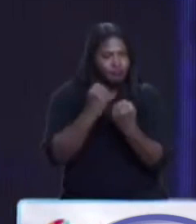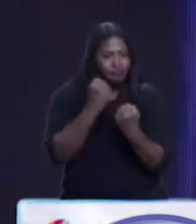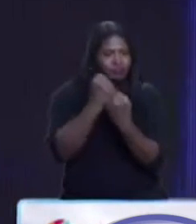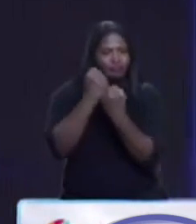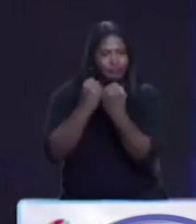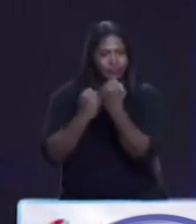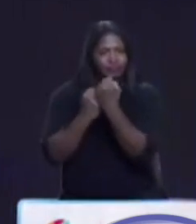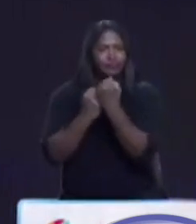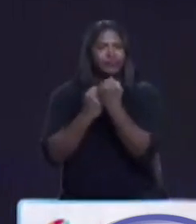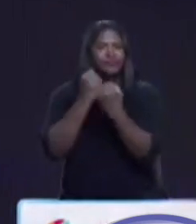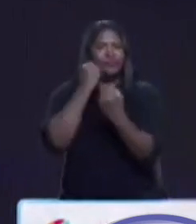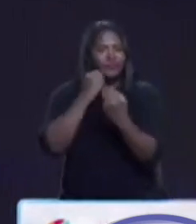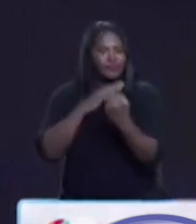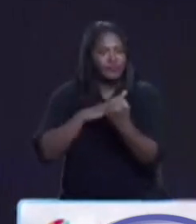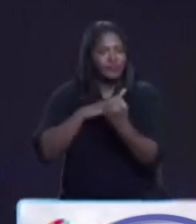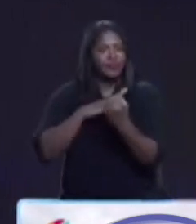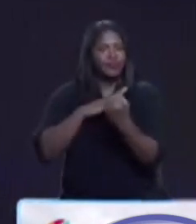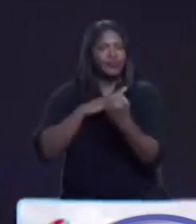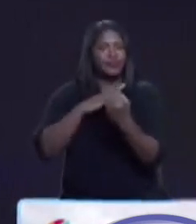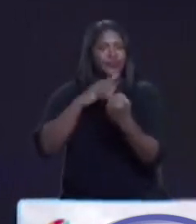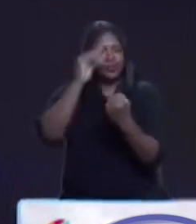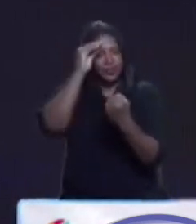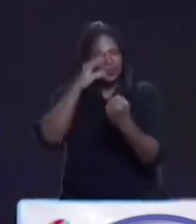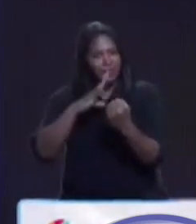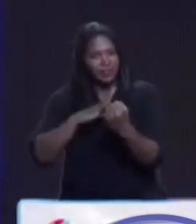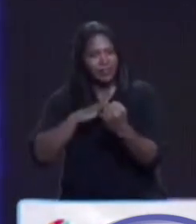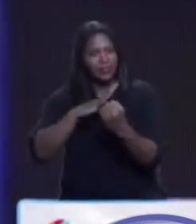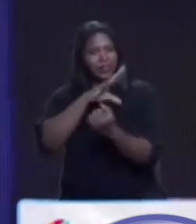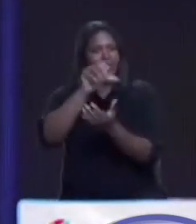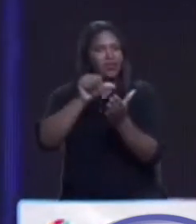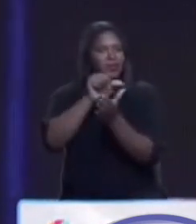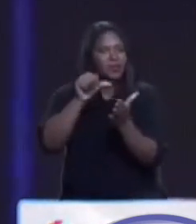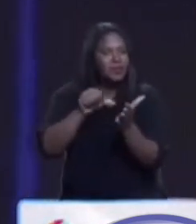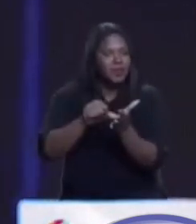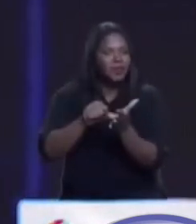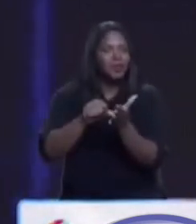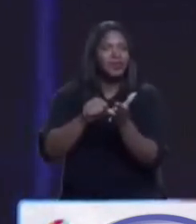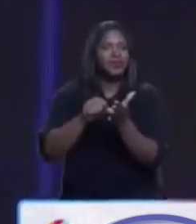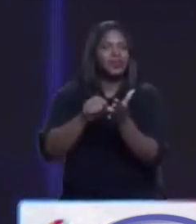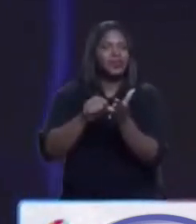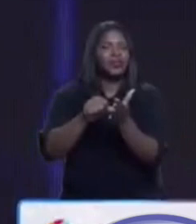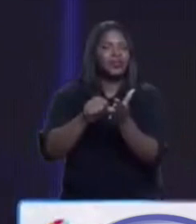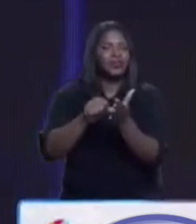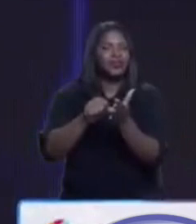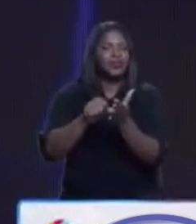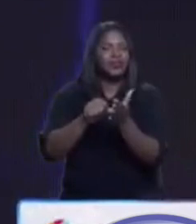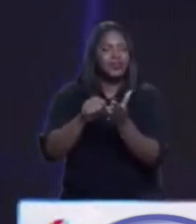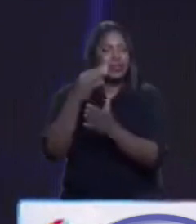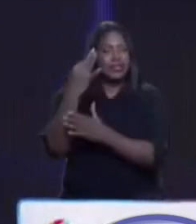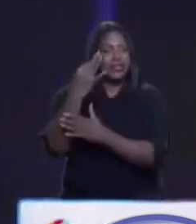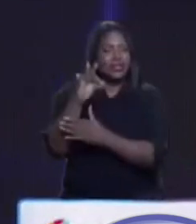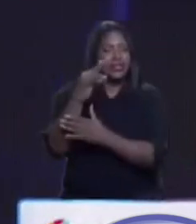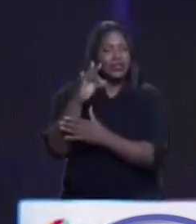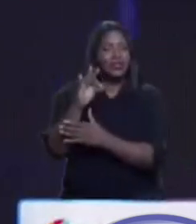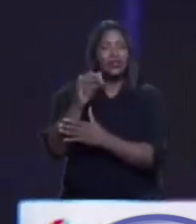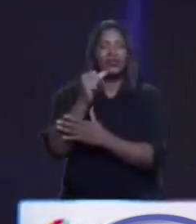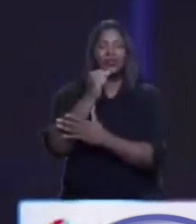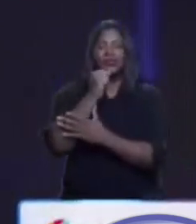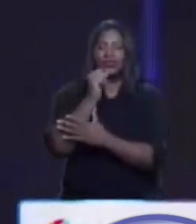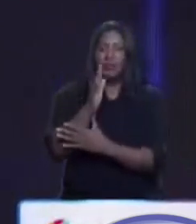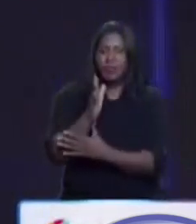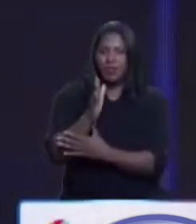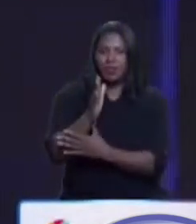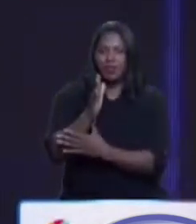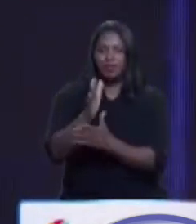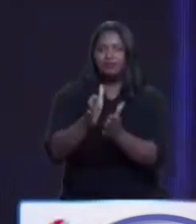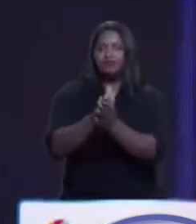ciudadanos y ciudadanas y particularmente de los capitaleños. Por eso, este 19 de mayo